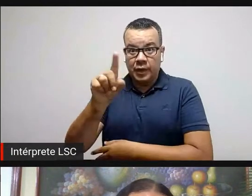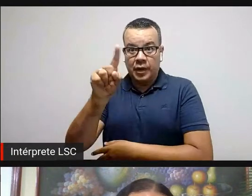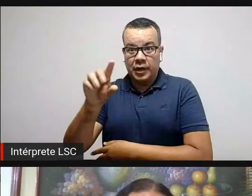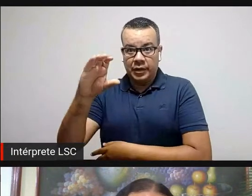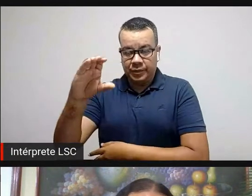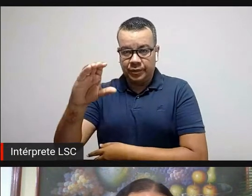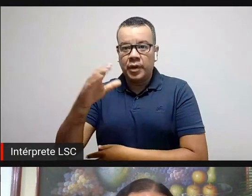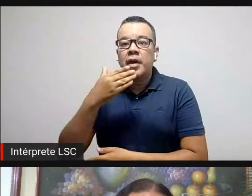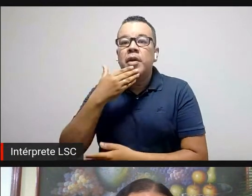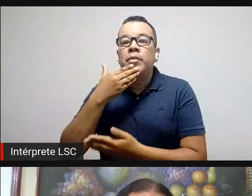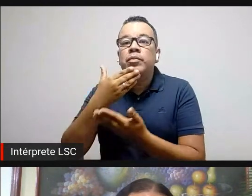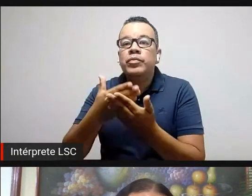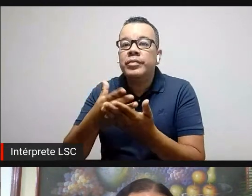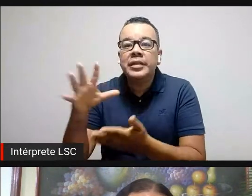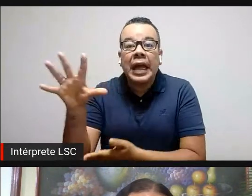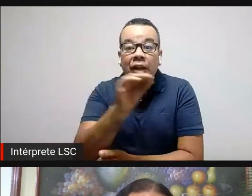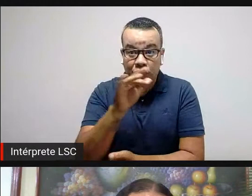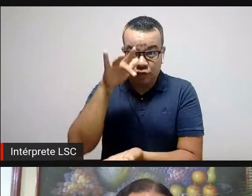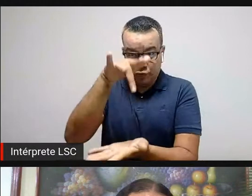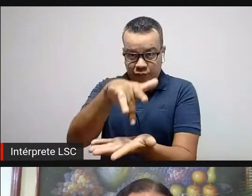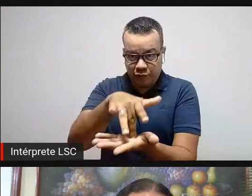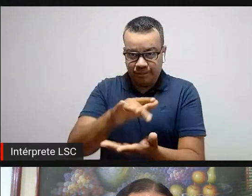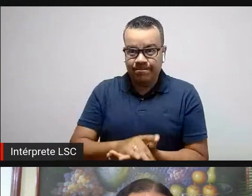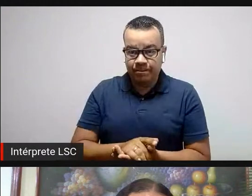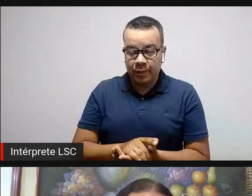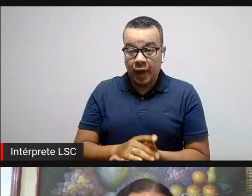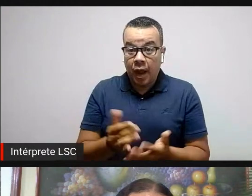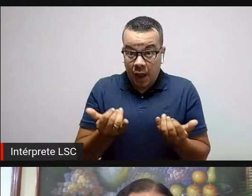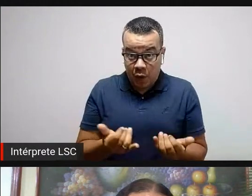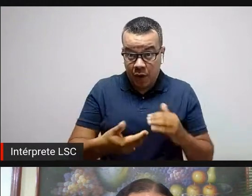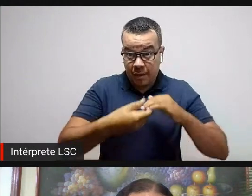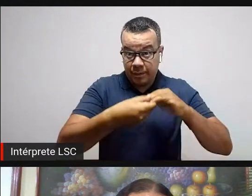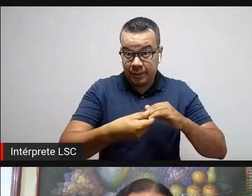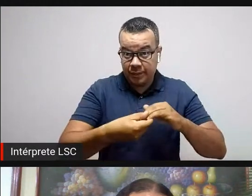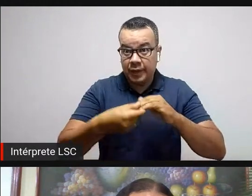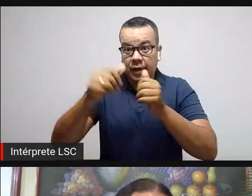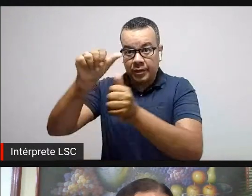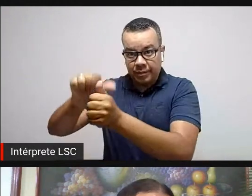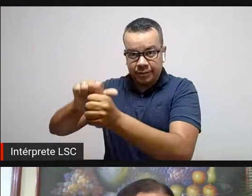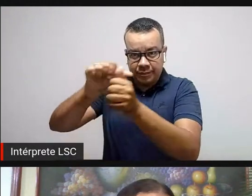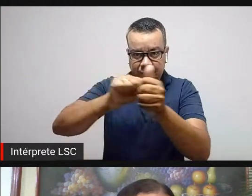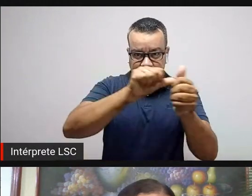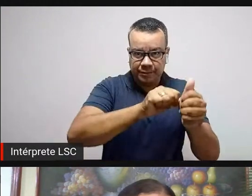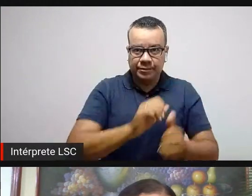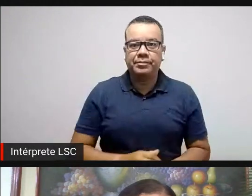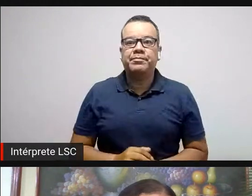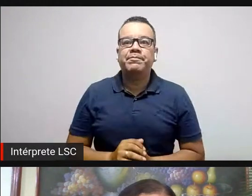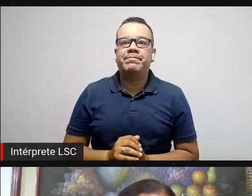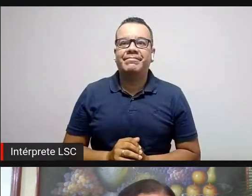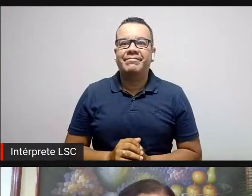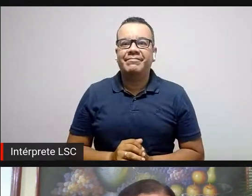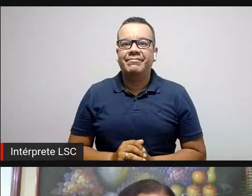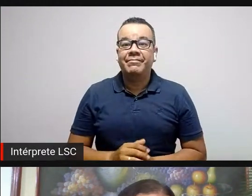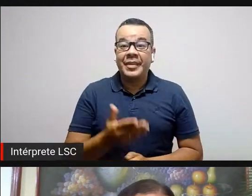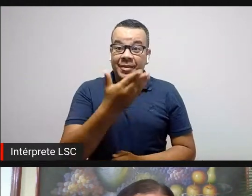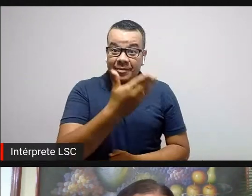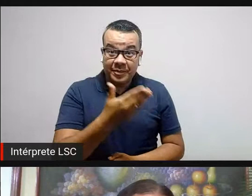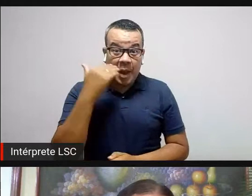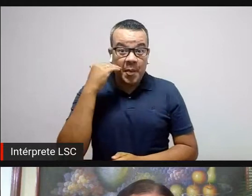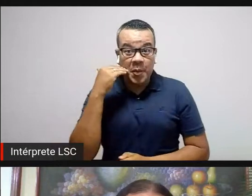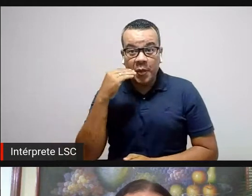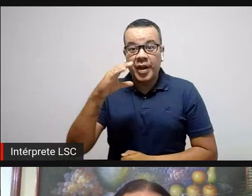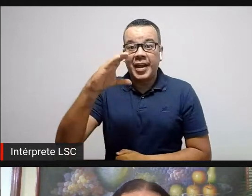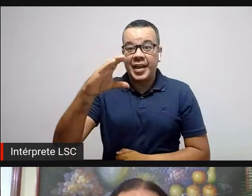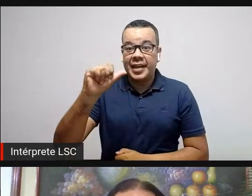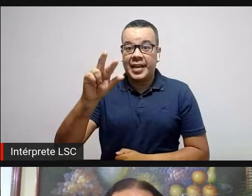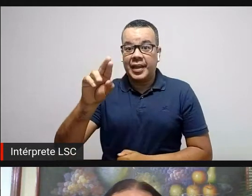por estar aquí. Voy a presentarlos y les doy la palabra. Carolina Hidalgo es magíster en